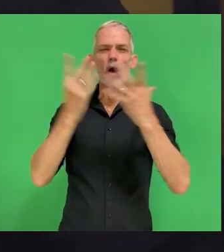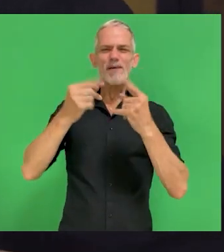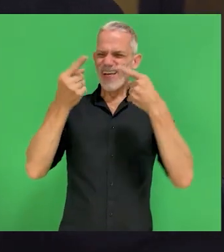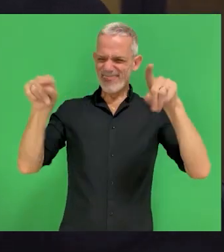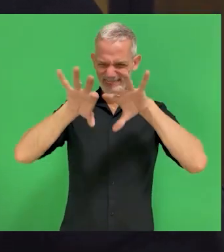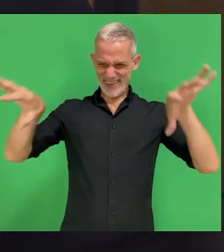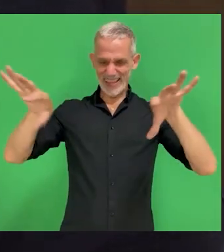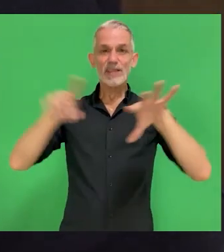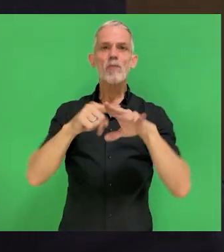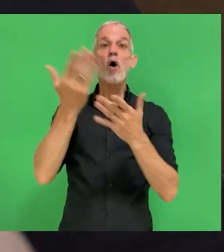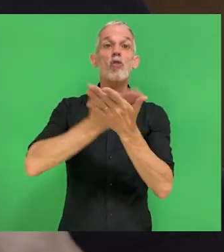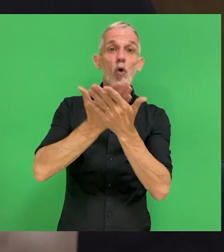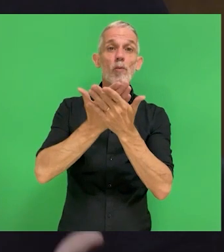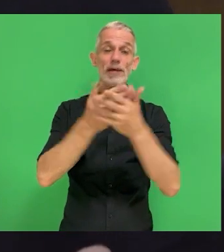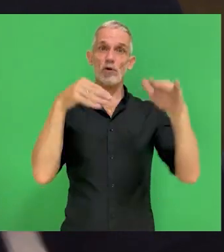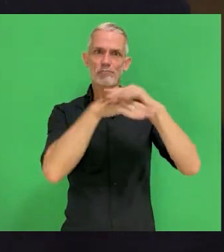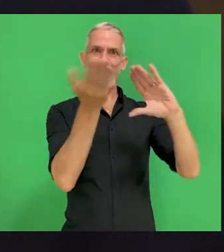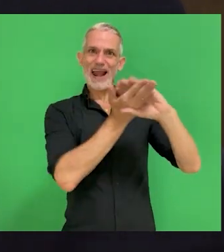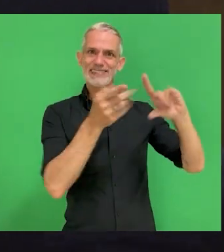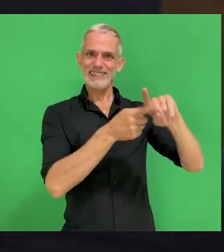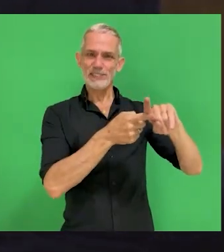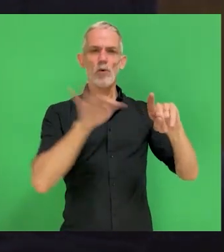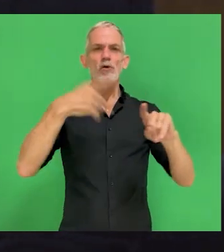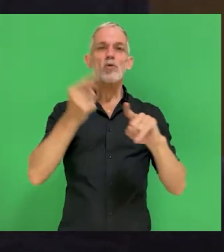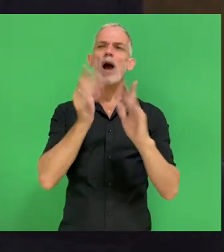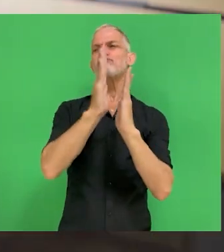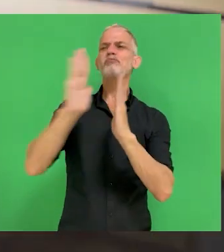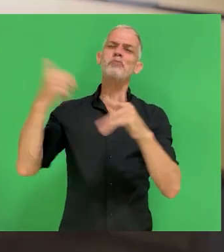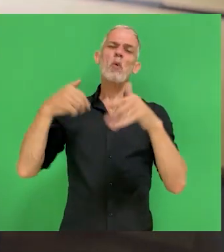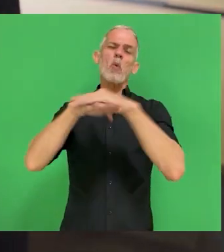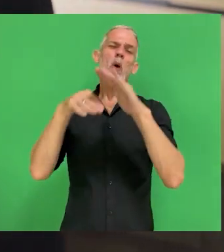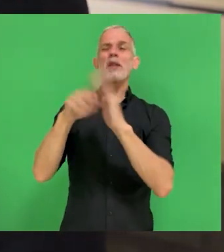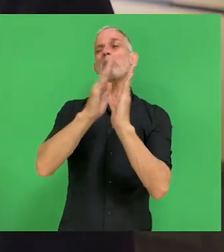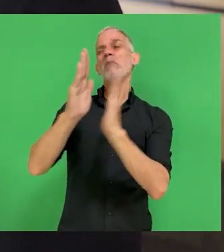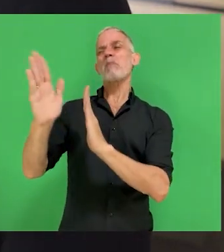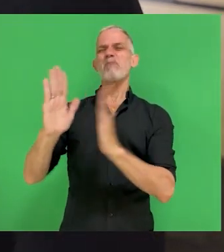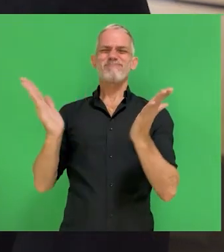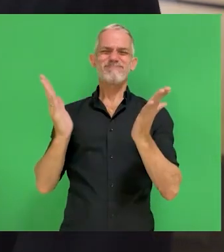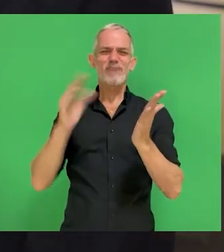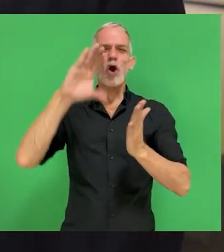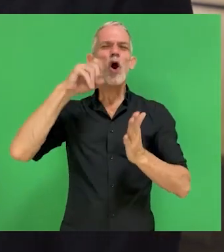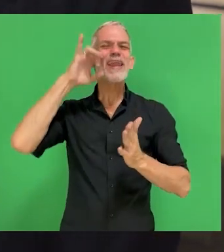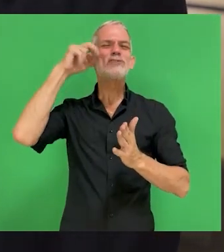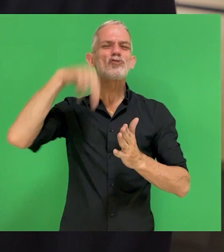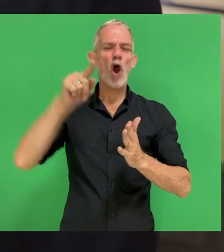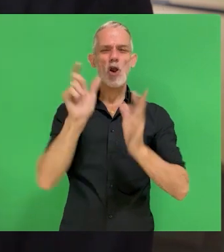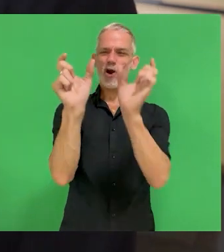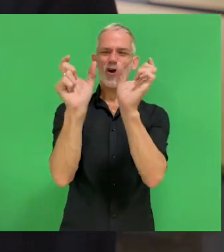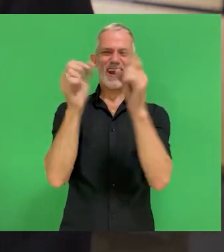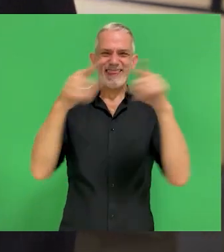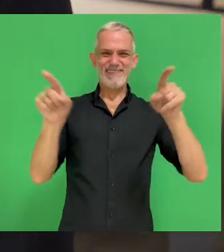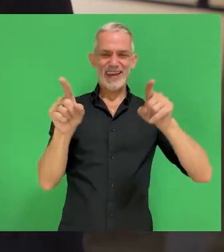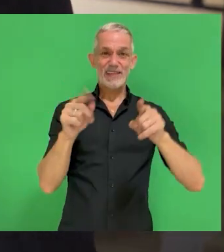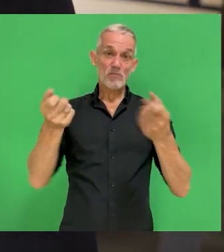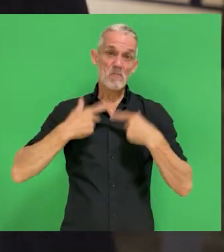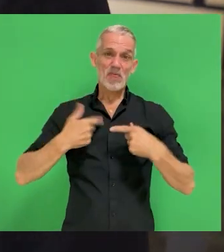se considera un documento de archivo, un archivo y una colección, que generalmente la colección lo que viene a